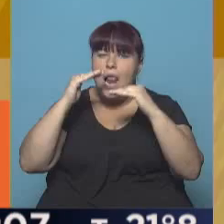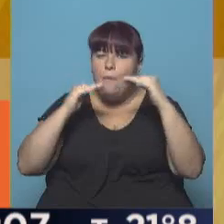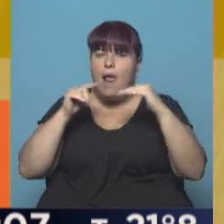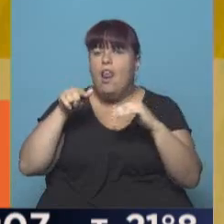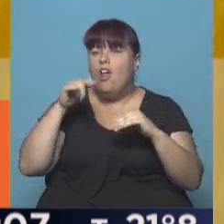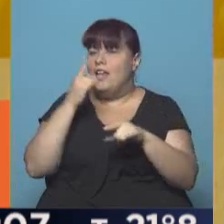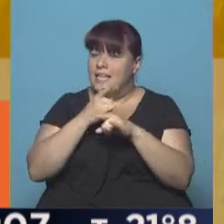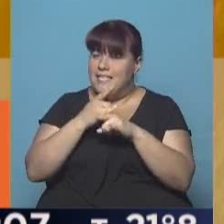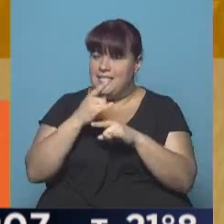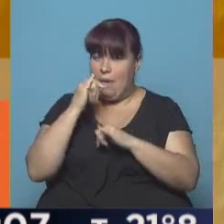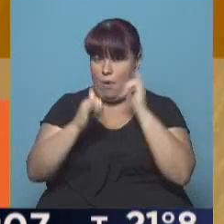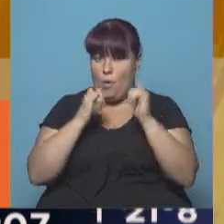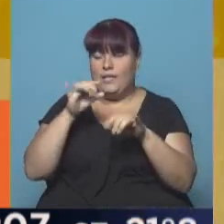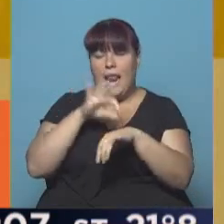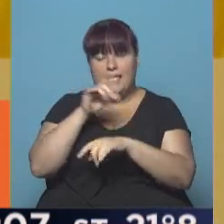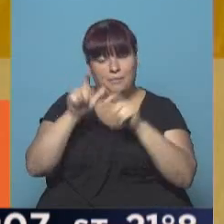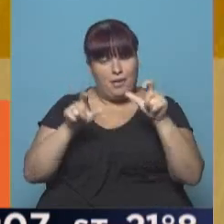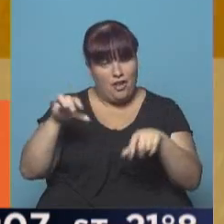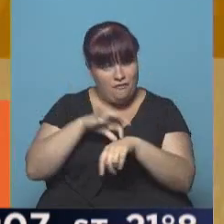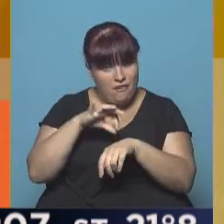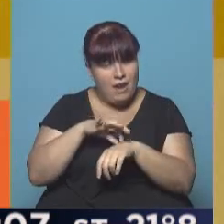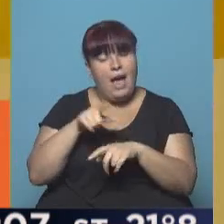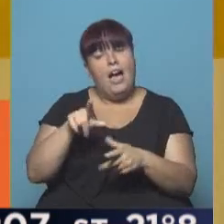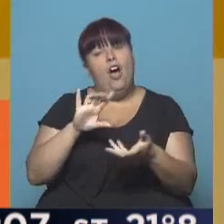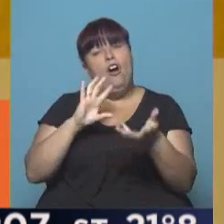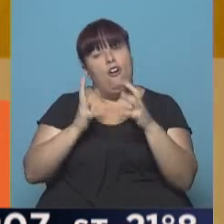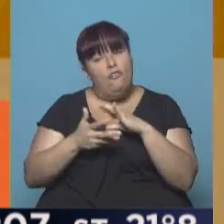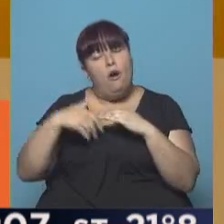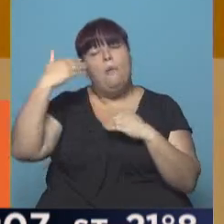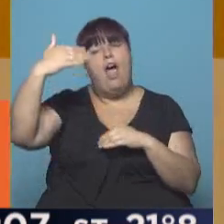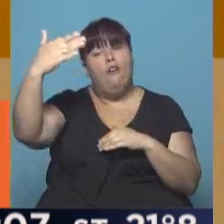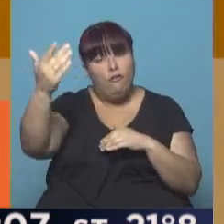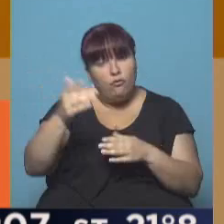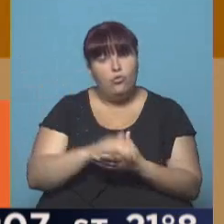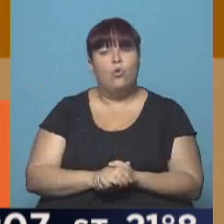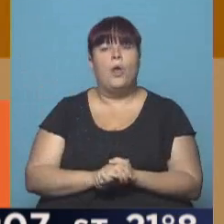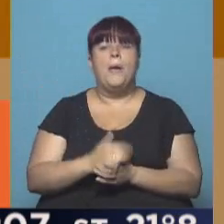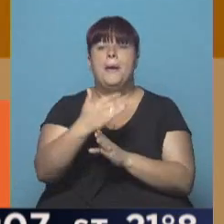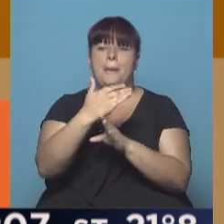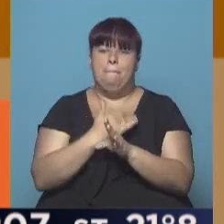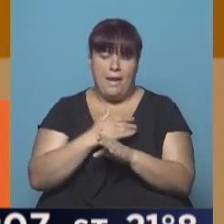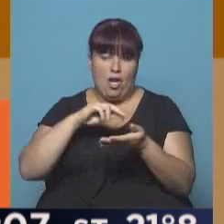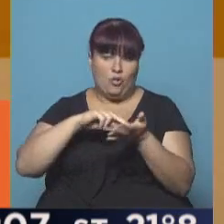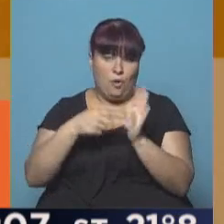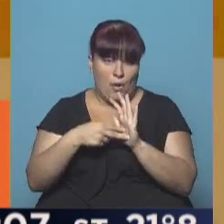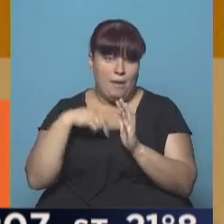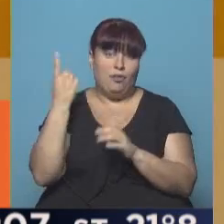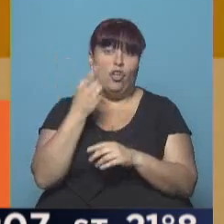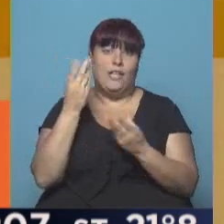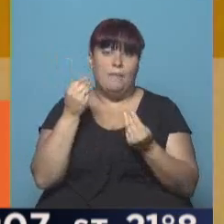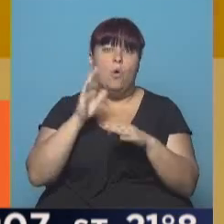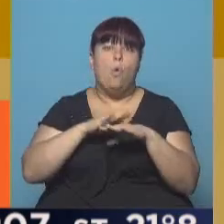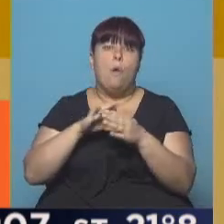que siempre planteamos con nuestros pacientes y de esta forma a largo plazo se disminuirían las complicaciones tan temidas por la